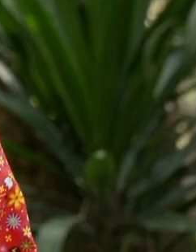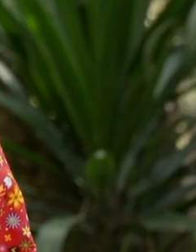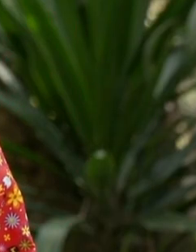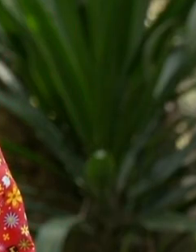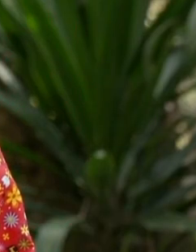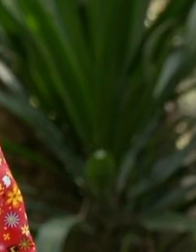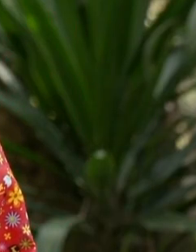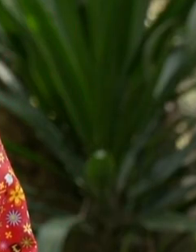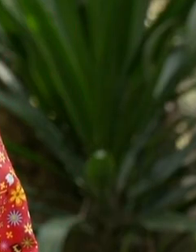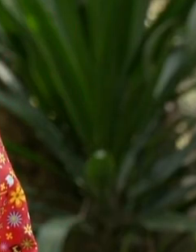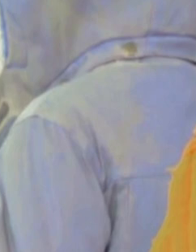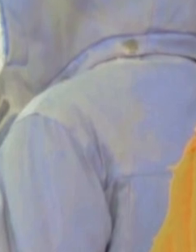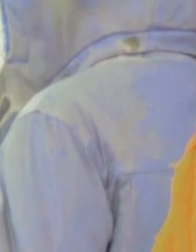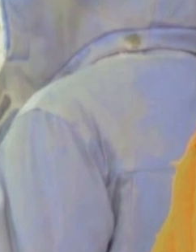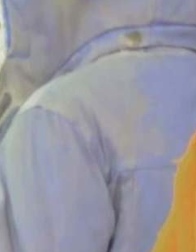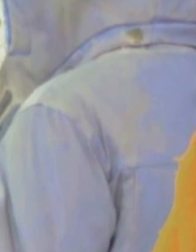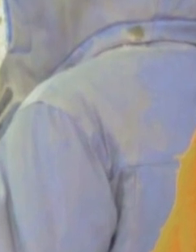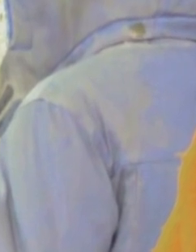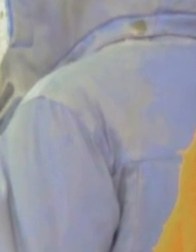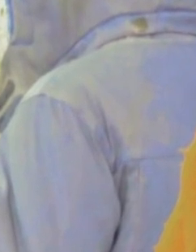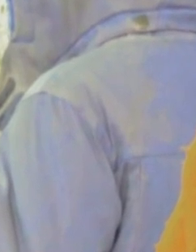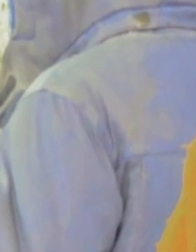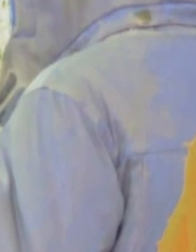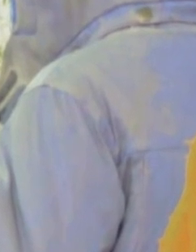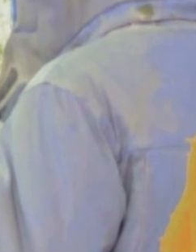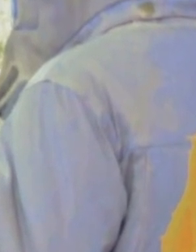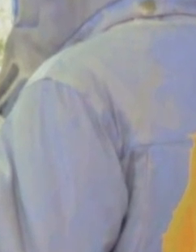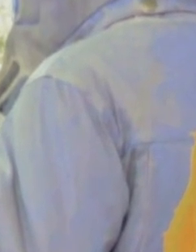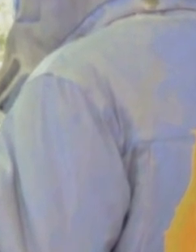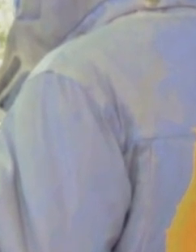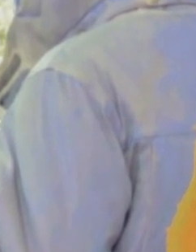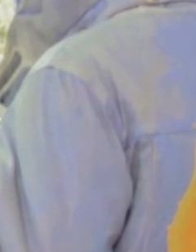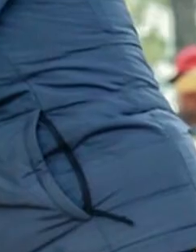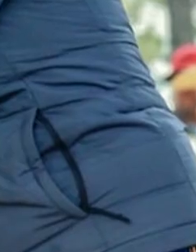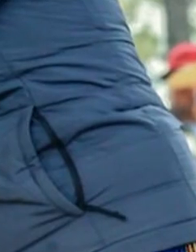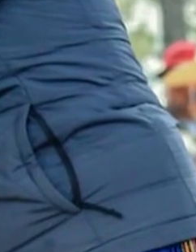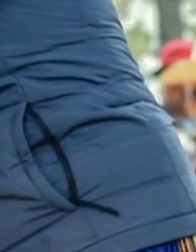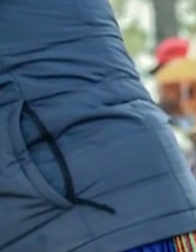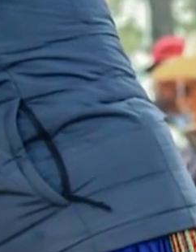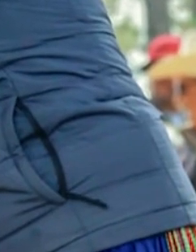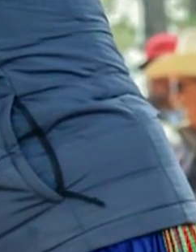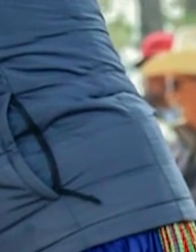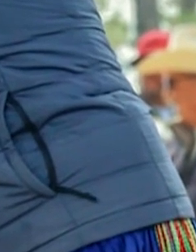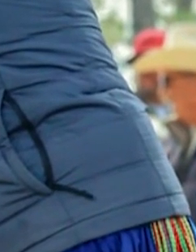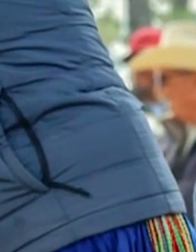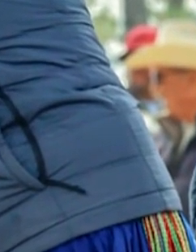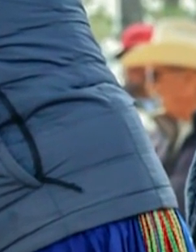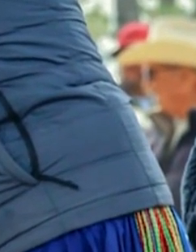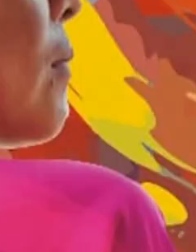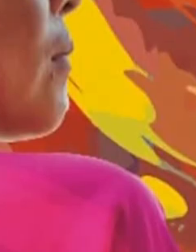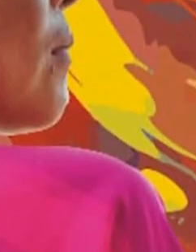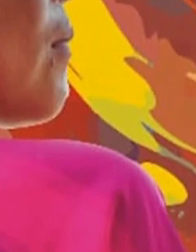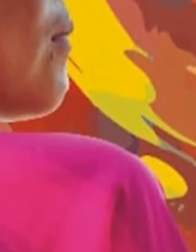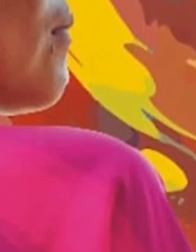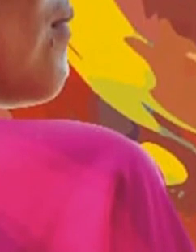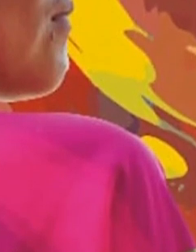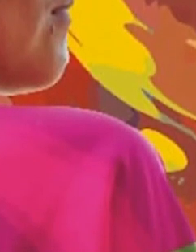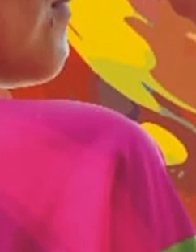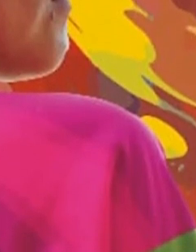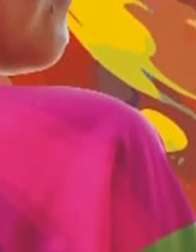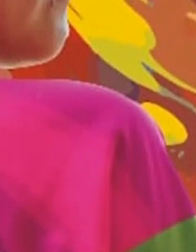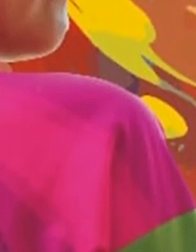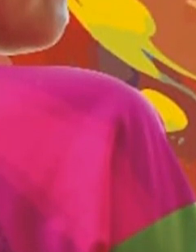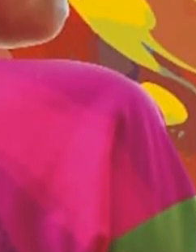tener ropas nuevas tomar cosas de jugos leche por eso